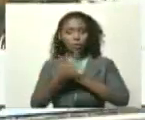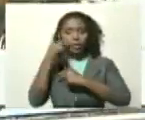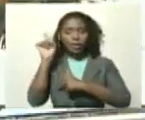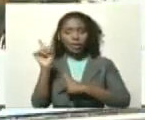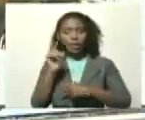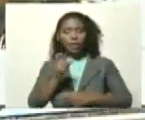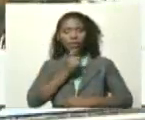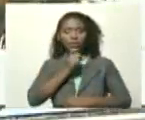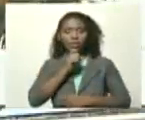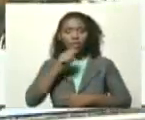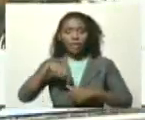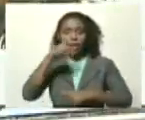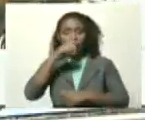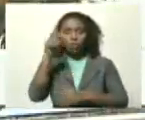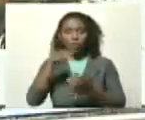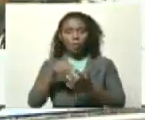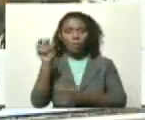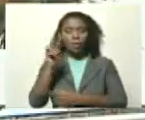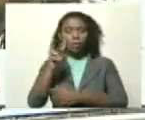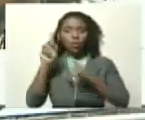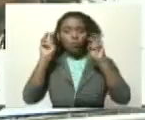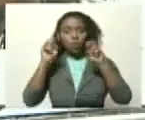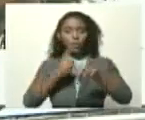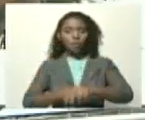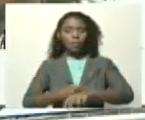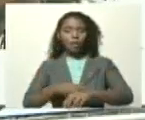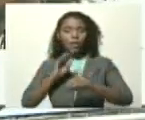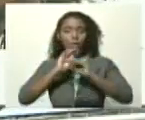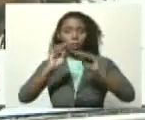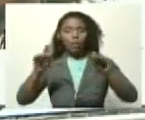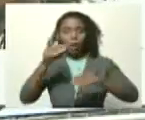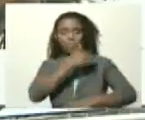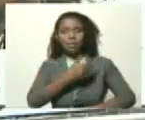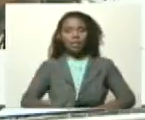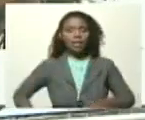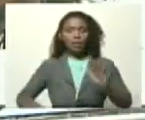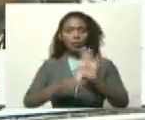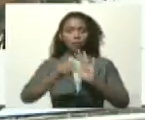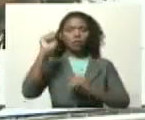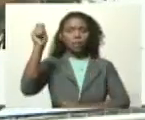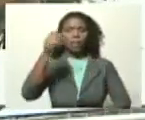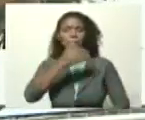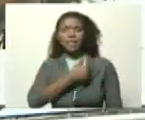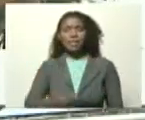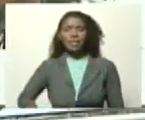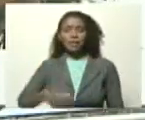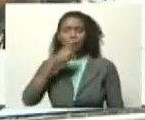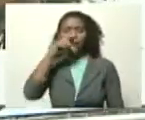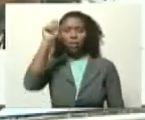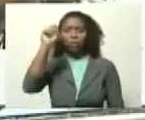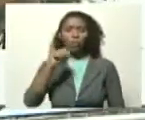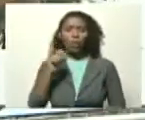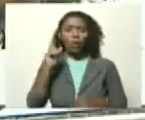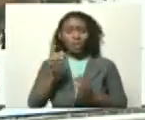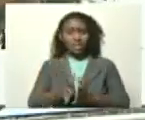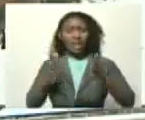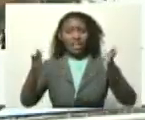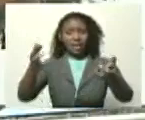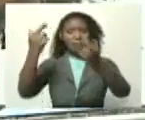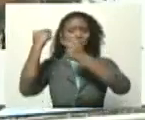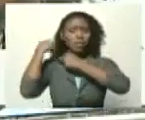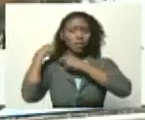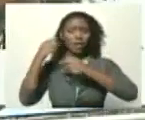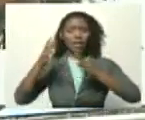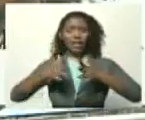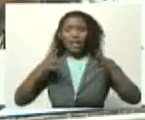año 2022 en esta nueva etapa, la que ha llamado el presidente constitucional Nicolás Maduro. Una gran responsabilidad, una gran